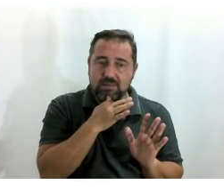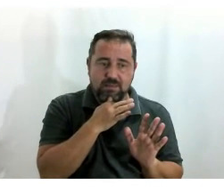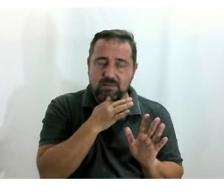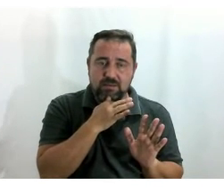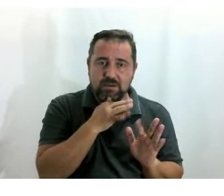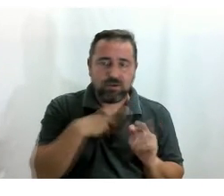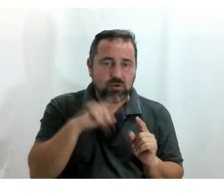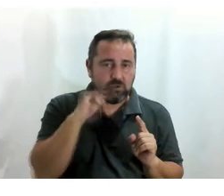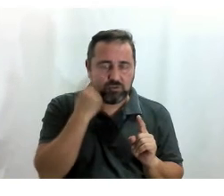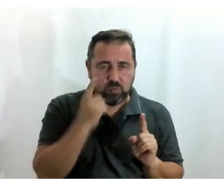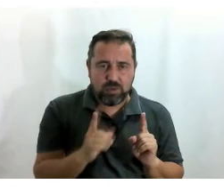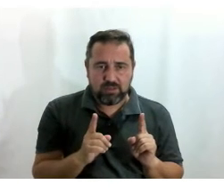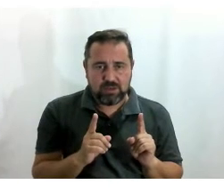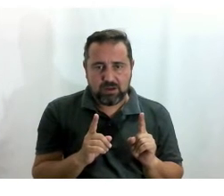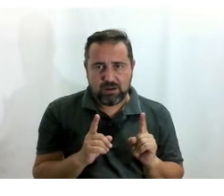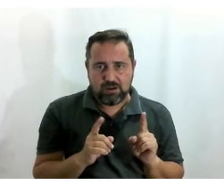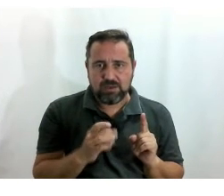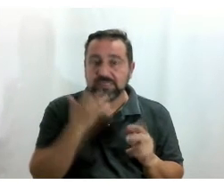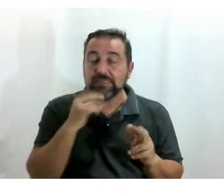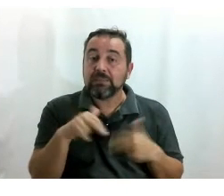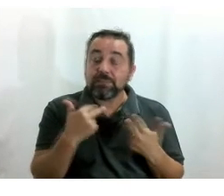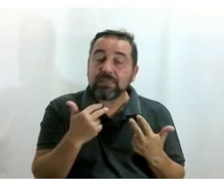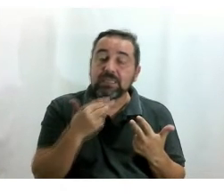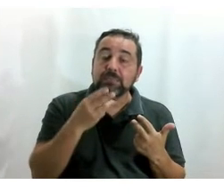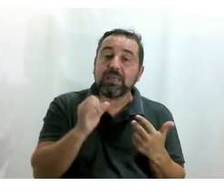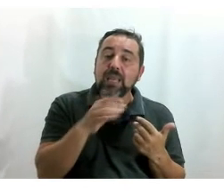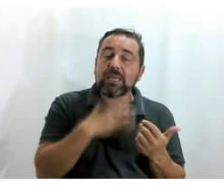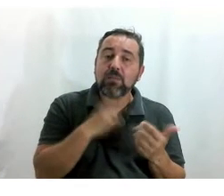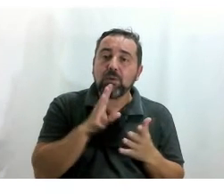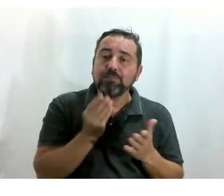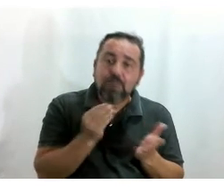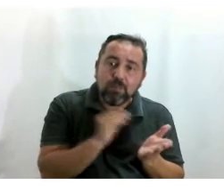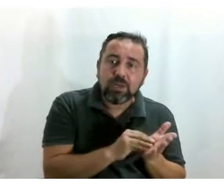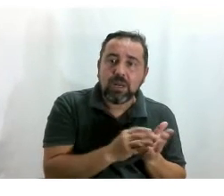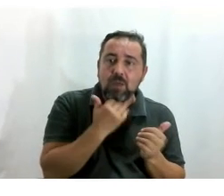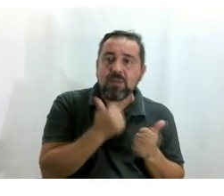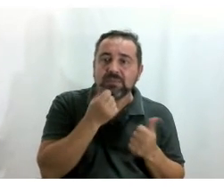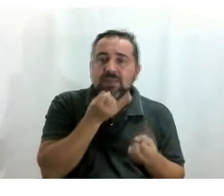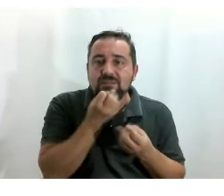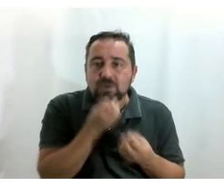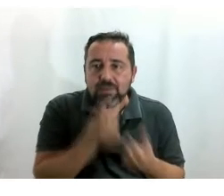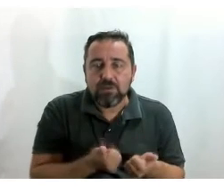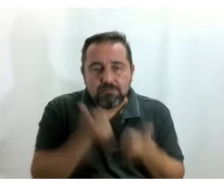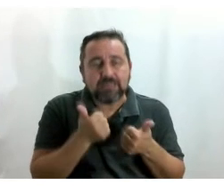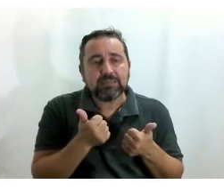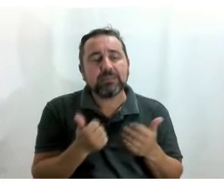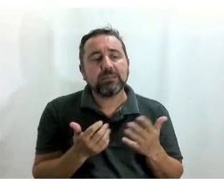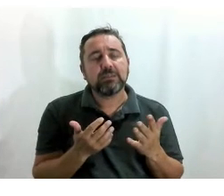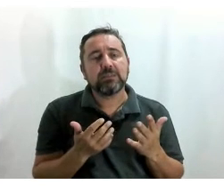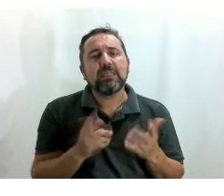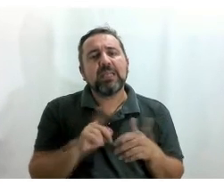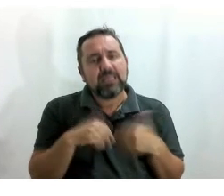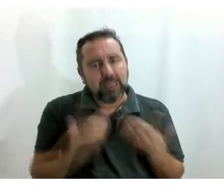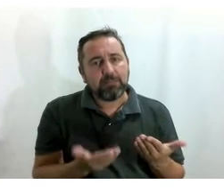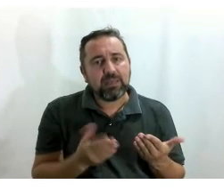se encuentra en clínica. Si me permitís también aportar a lo mejor un poquito más de información. También